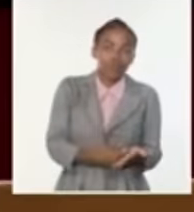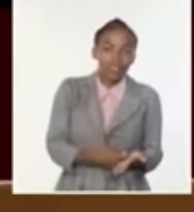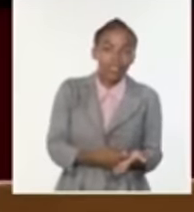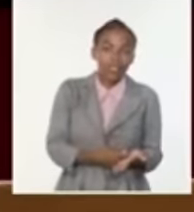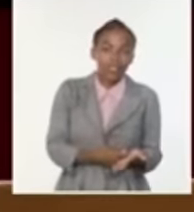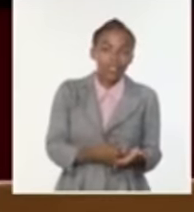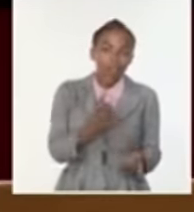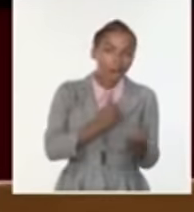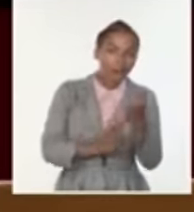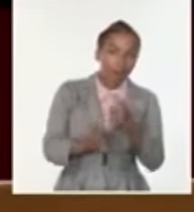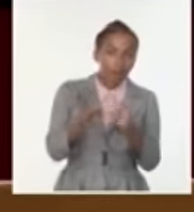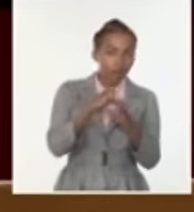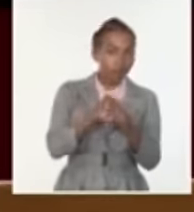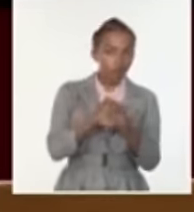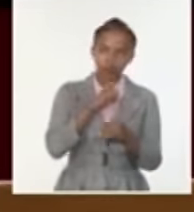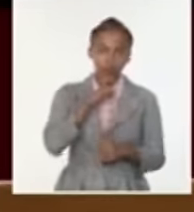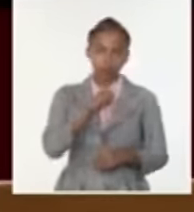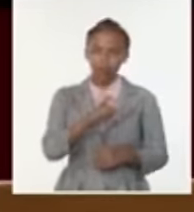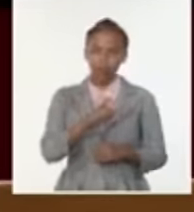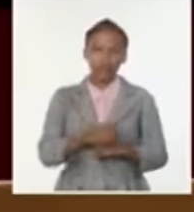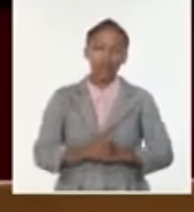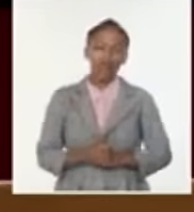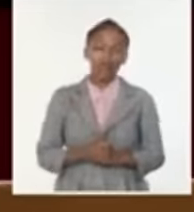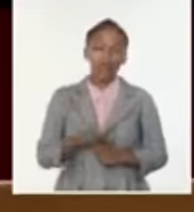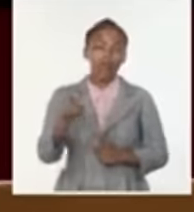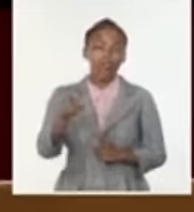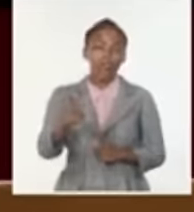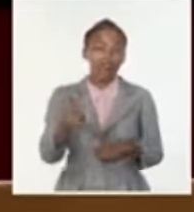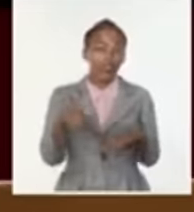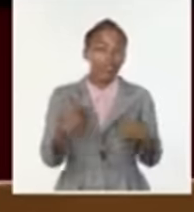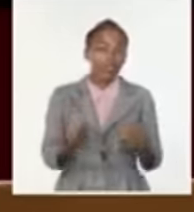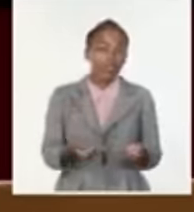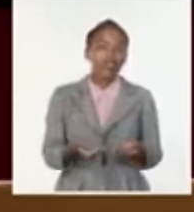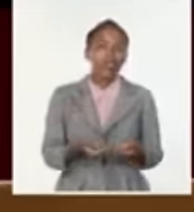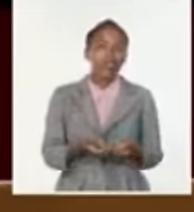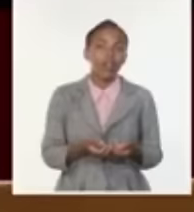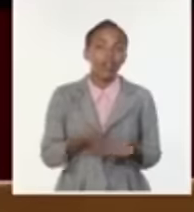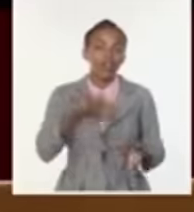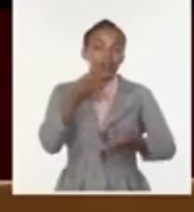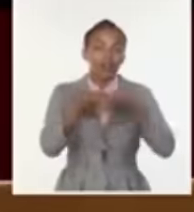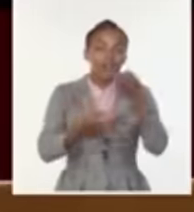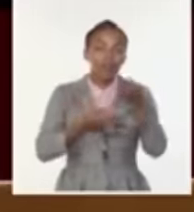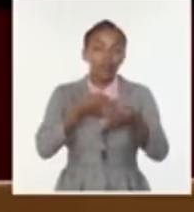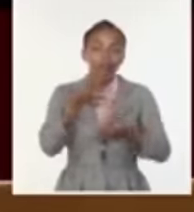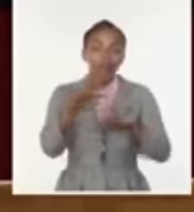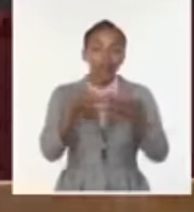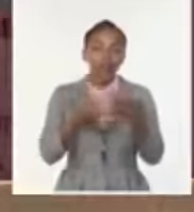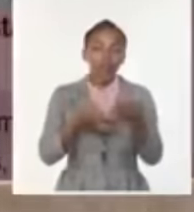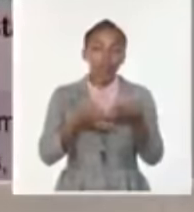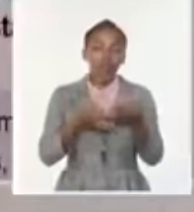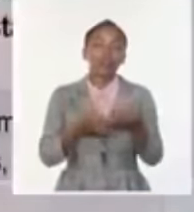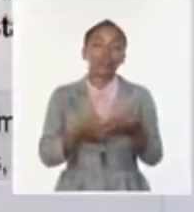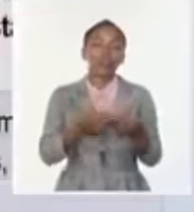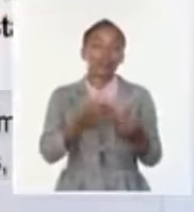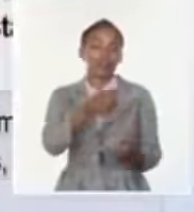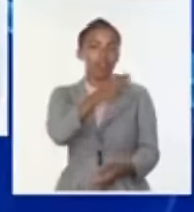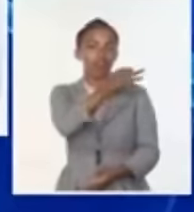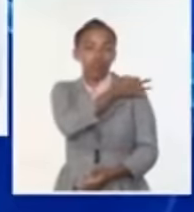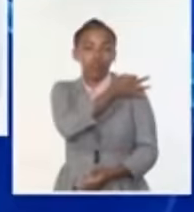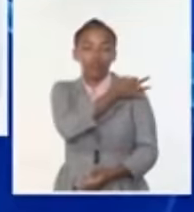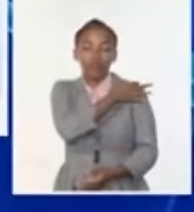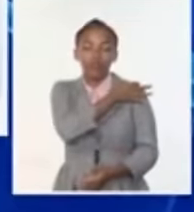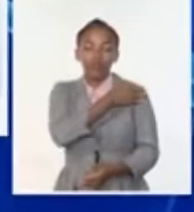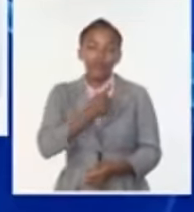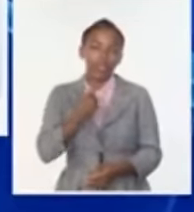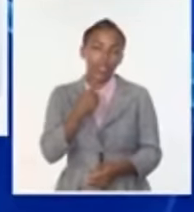tiene. Y ello se corresponde con lo expresado por nuestro general de ejército cuando dijo, y cito,